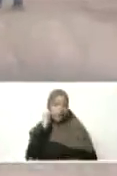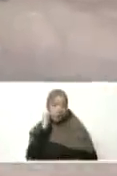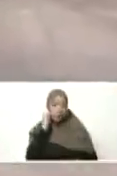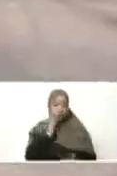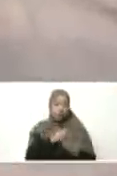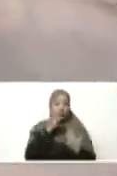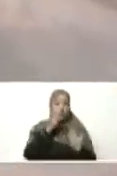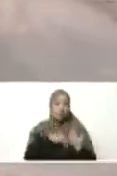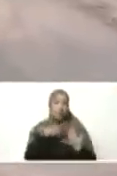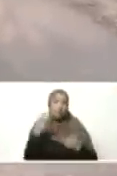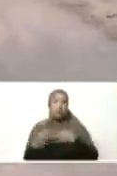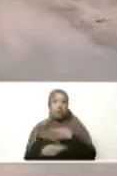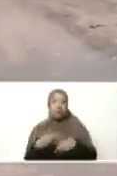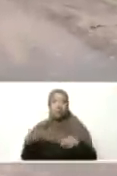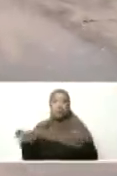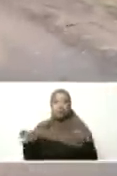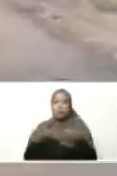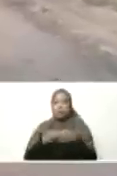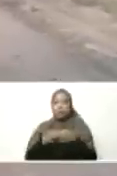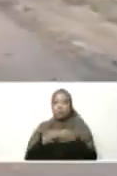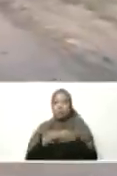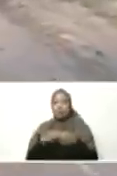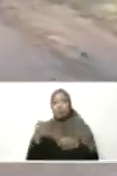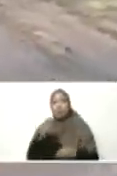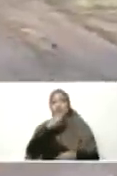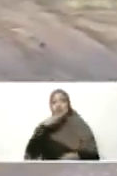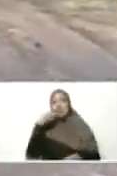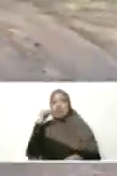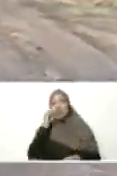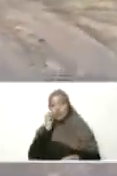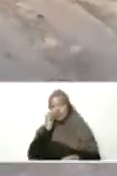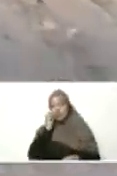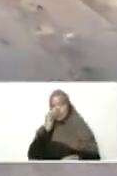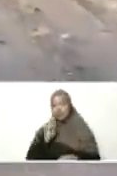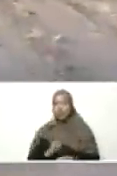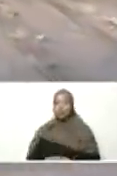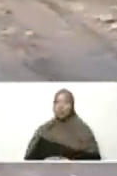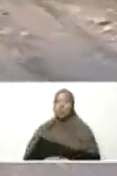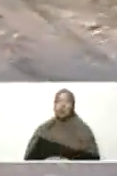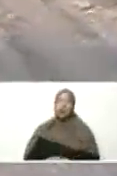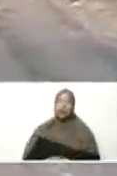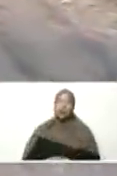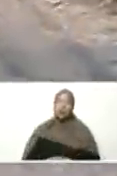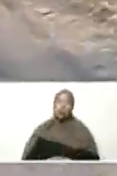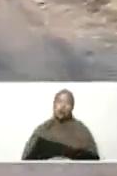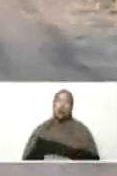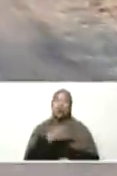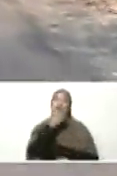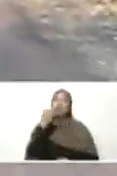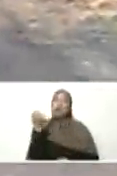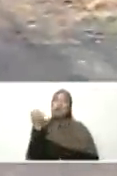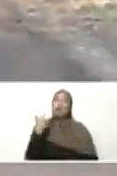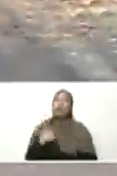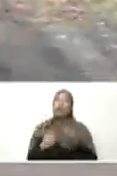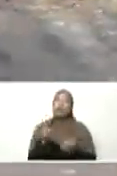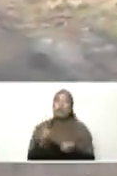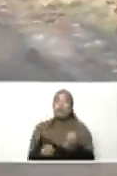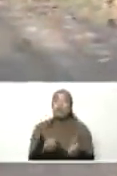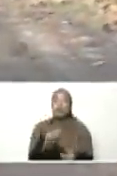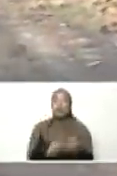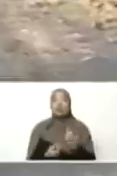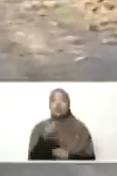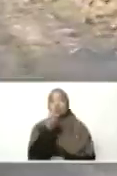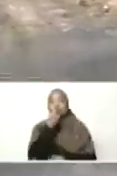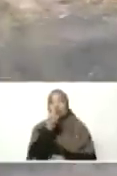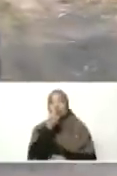planteando al ministro una reunión con la gente de CB Azúcar, con el compañero Faye Casén, le conocemos, para mejorar los sembradíos de los pequeños productores aquí. Correcto.